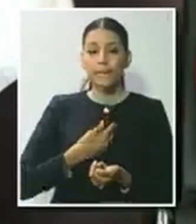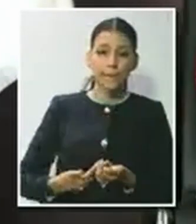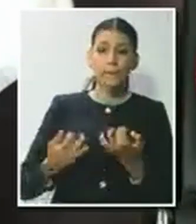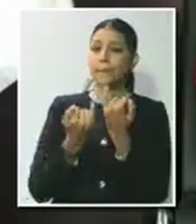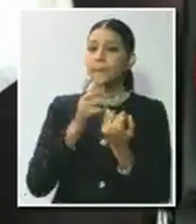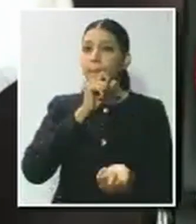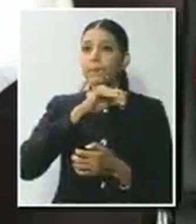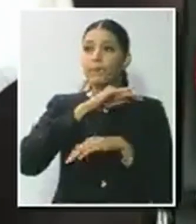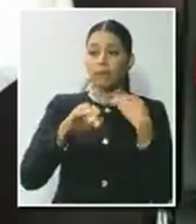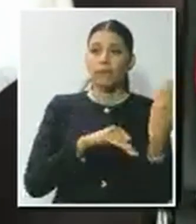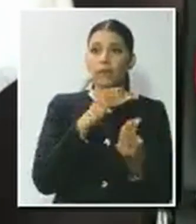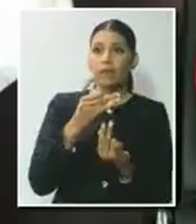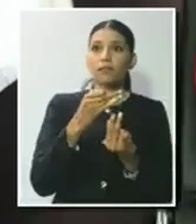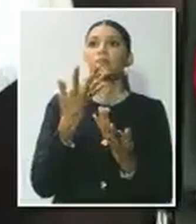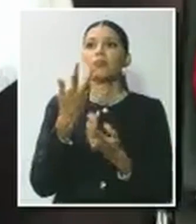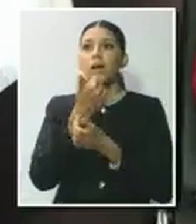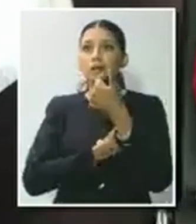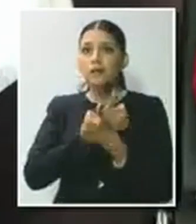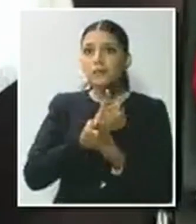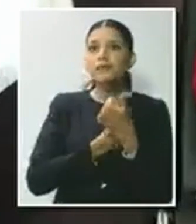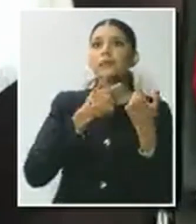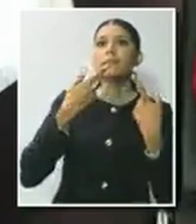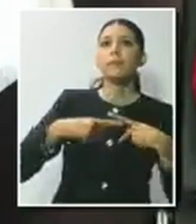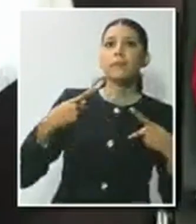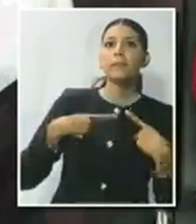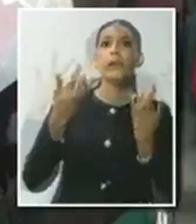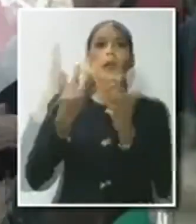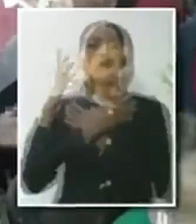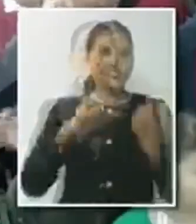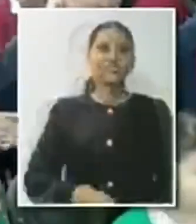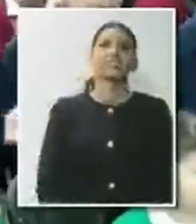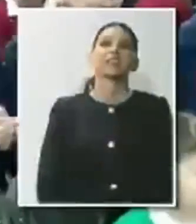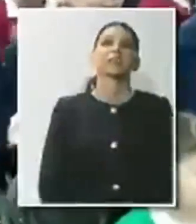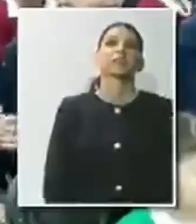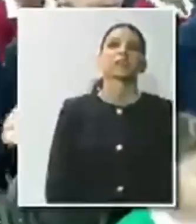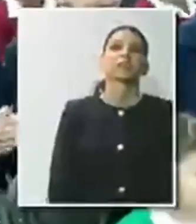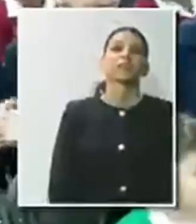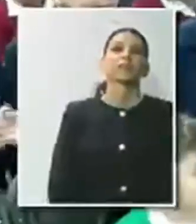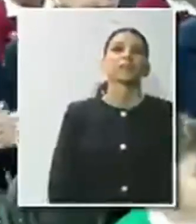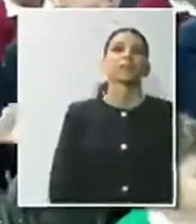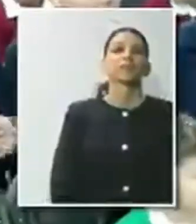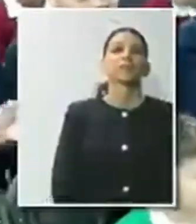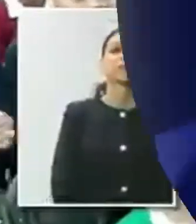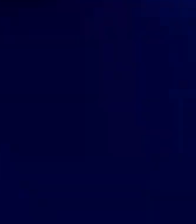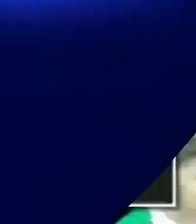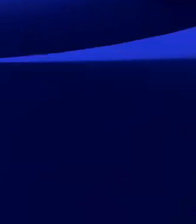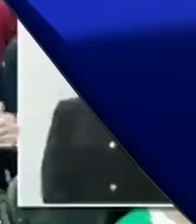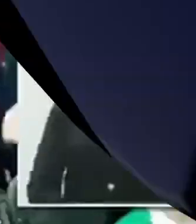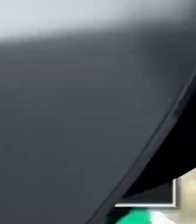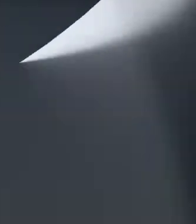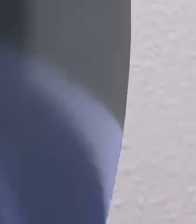y con todas y todos los actores involucrados en la educación. En Urbis TV Noticias, Aida Espinosa.